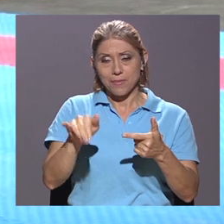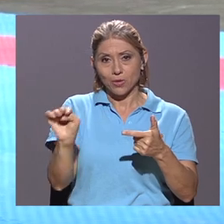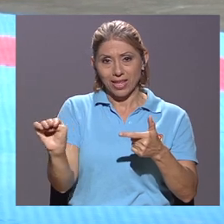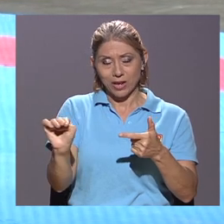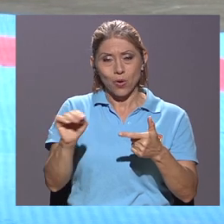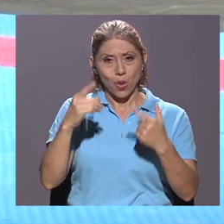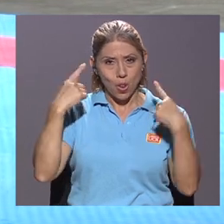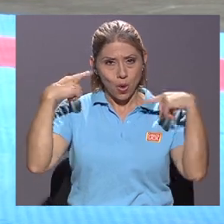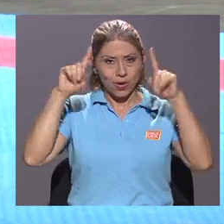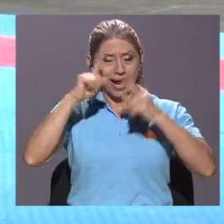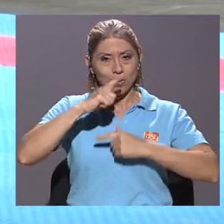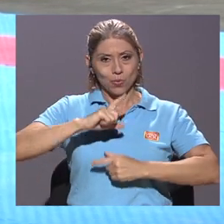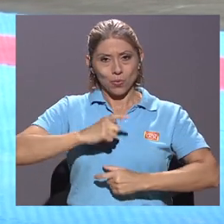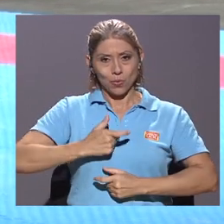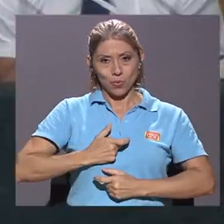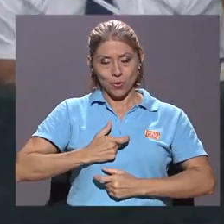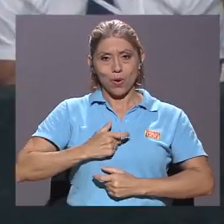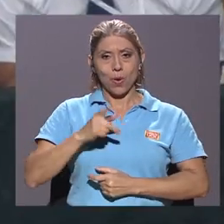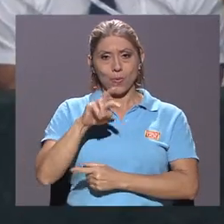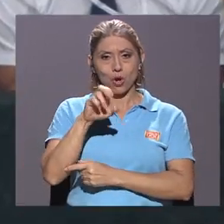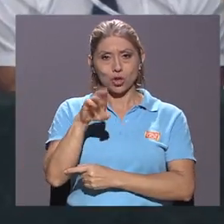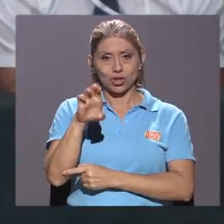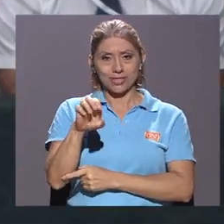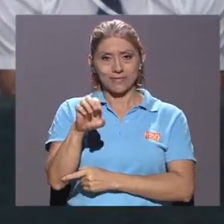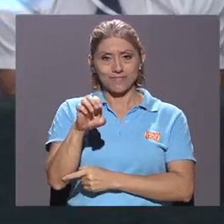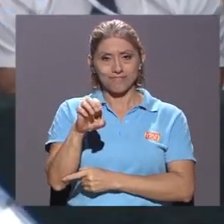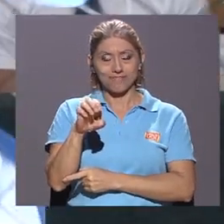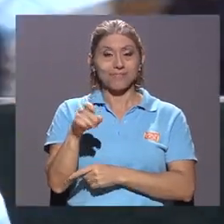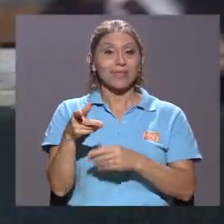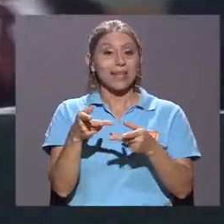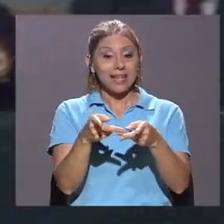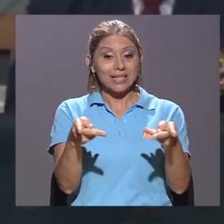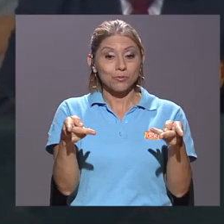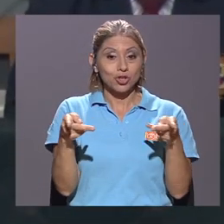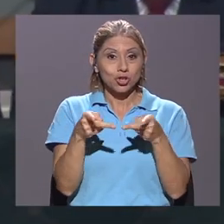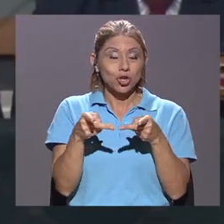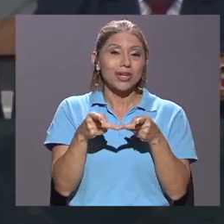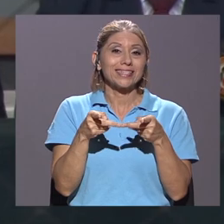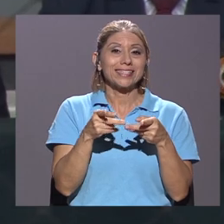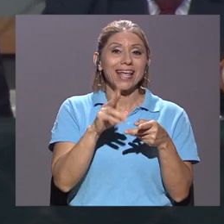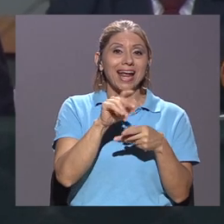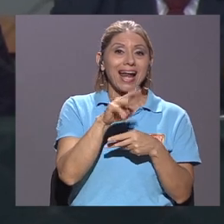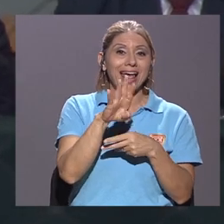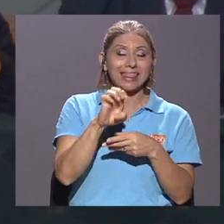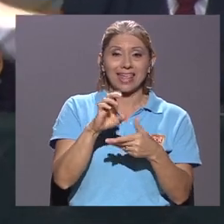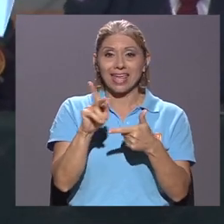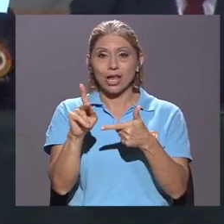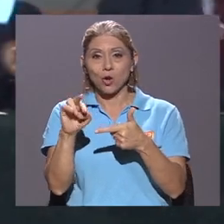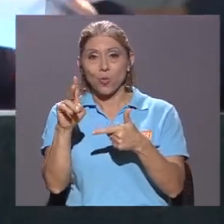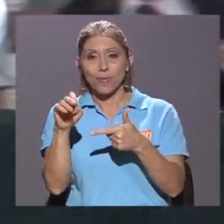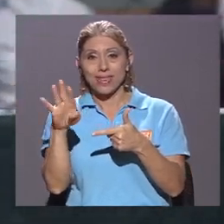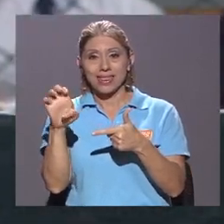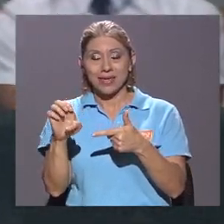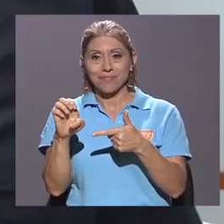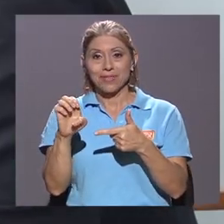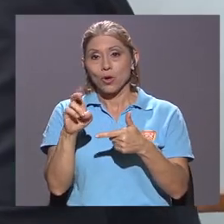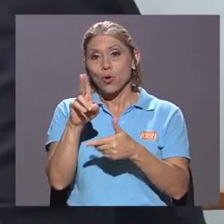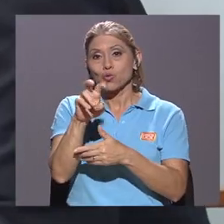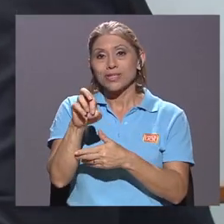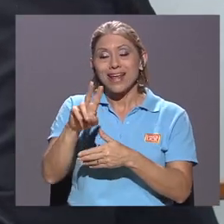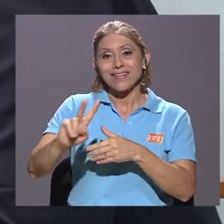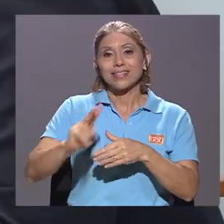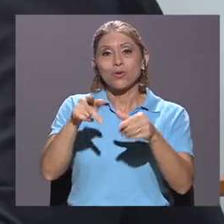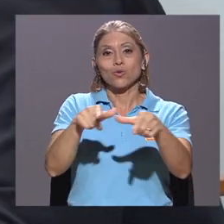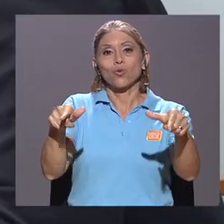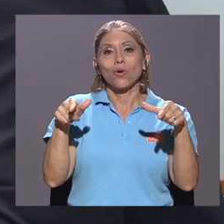bronce las posiciones generales de karate y kumite ubicaron a la uc r en segundo lugar con siete puntos por debajo